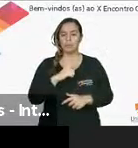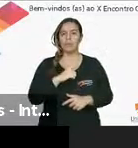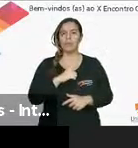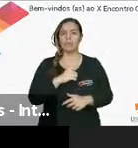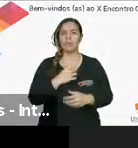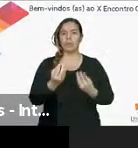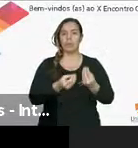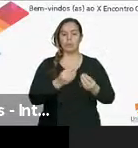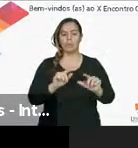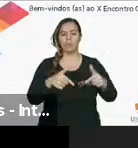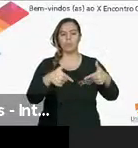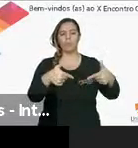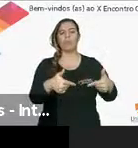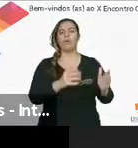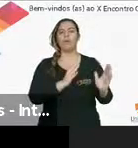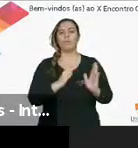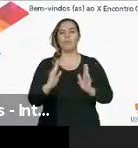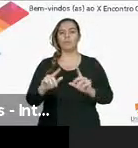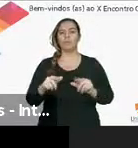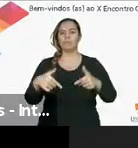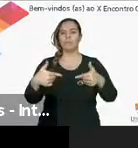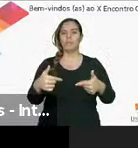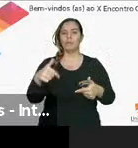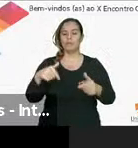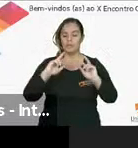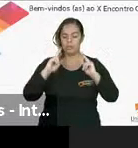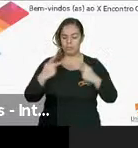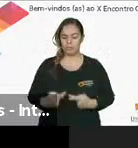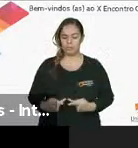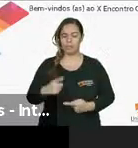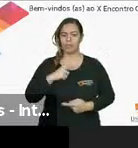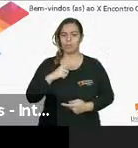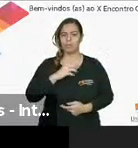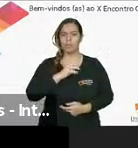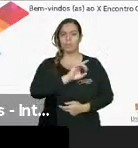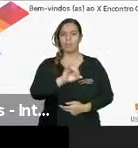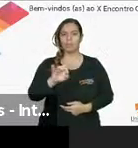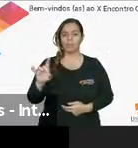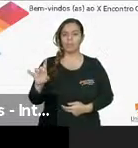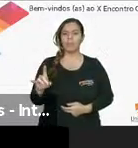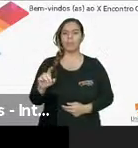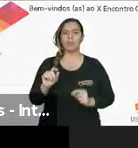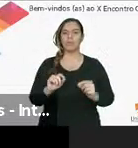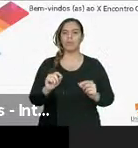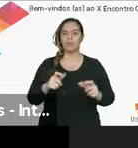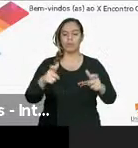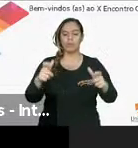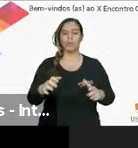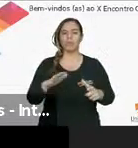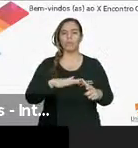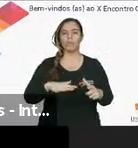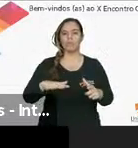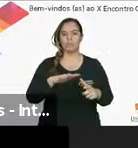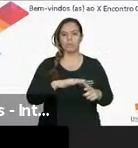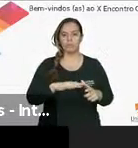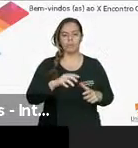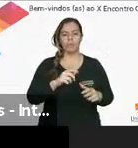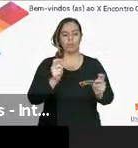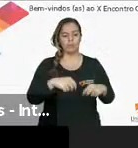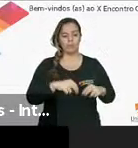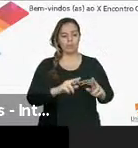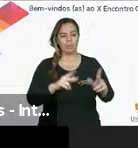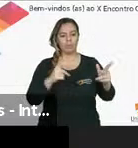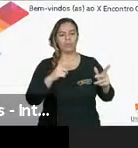este proceso? Hay aquí que tengo este organismo y este organismo tiene una cierta un ámbito de acciones que yo distingo y yo veo que hay un